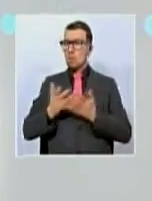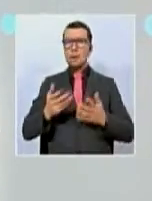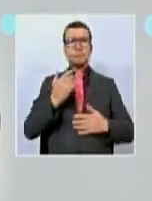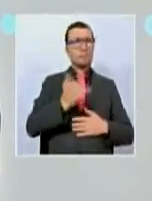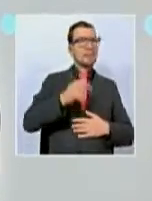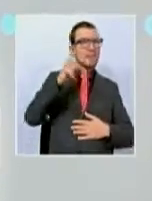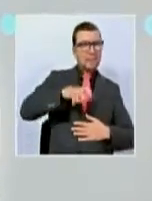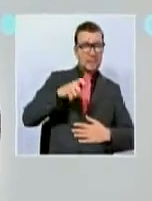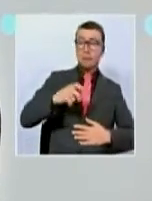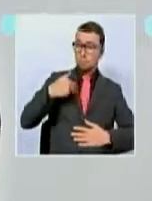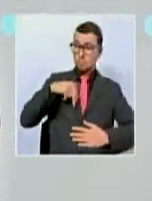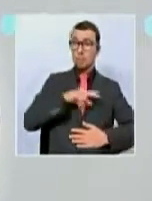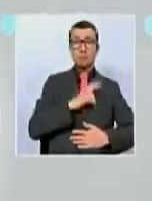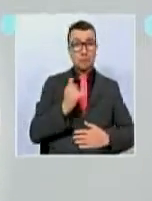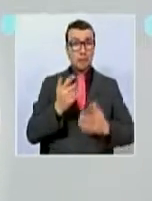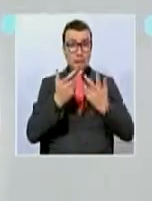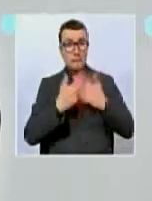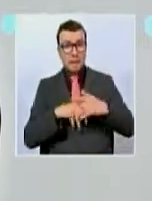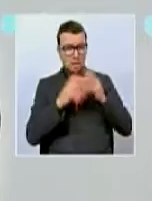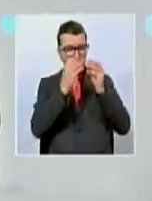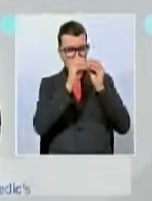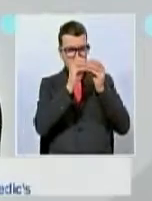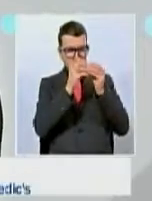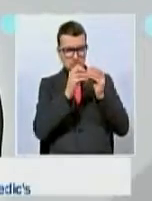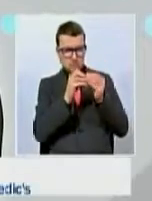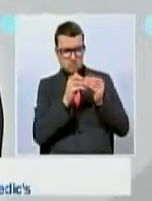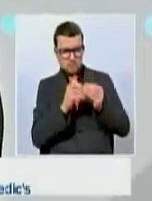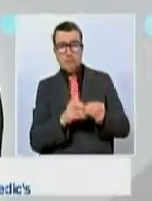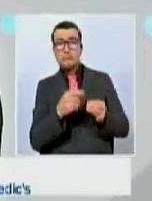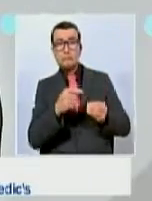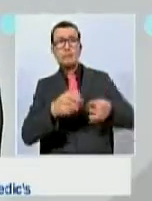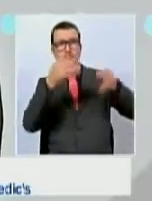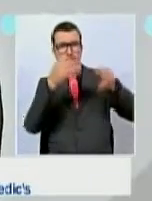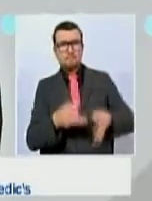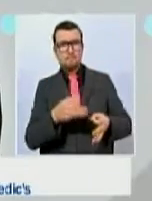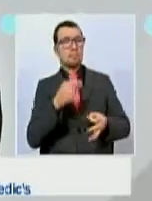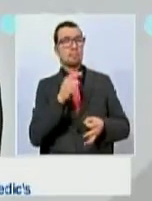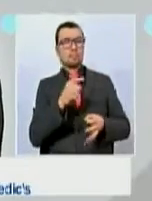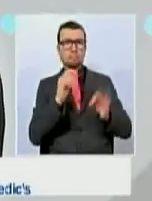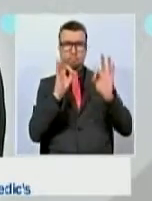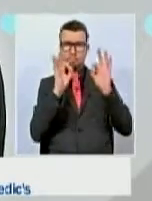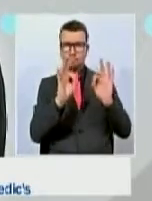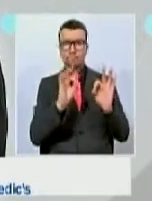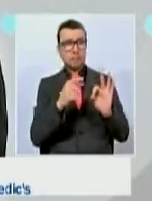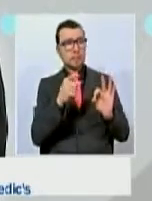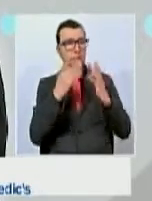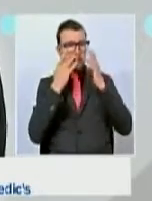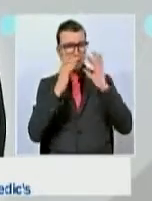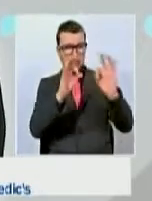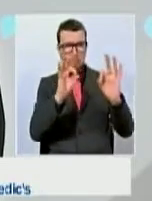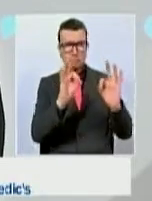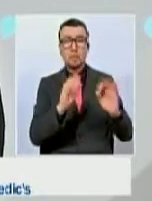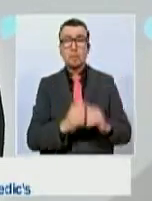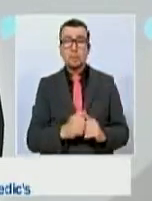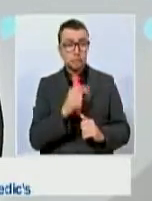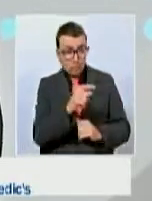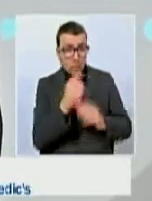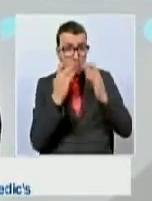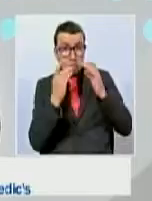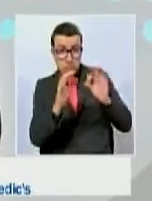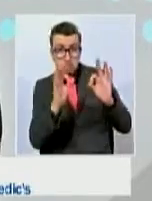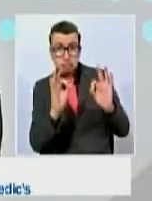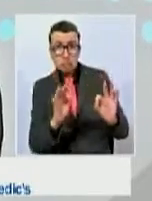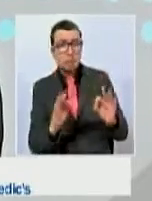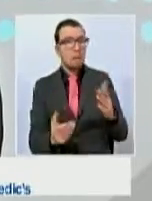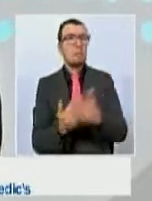necesarios y que utilizamos como empresa fabricante para garantizar la calidad de esos productos. Esos productos, la calidad de ellos empieza